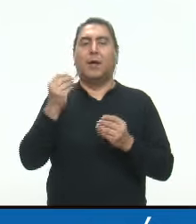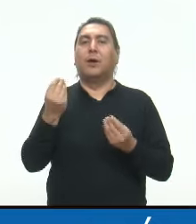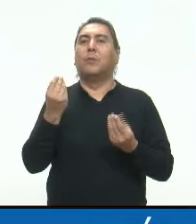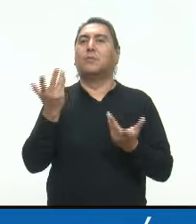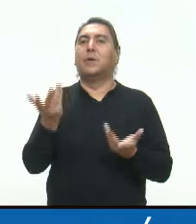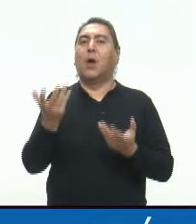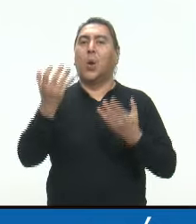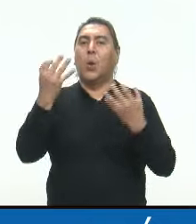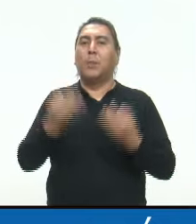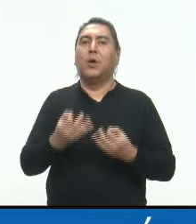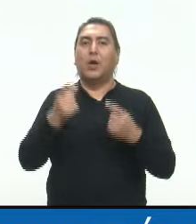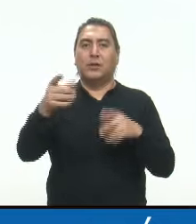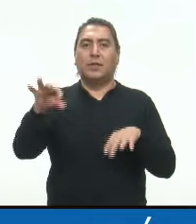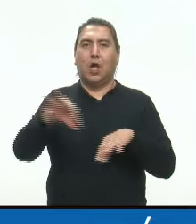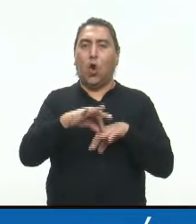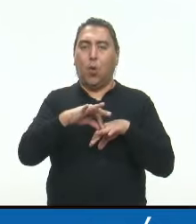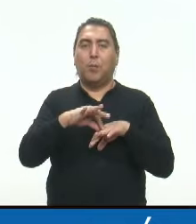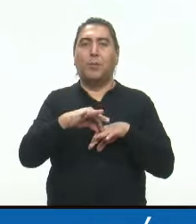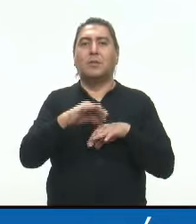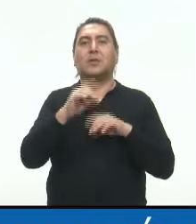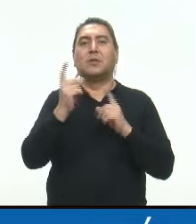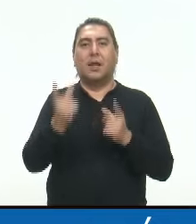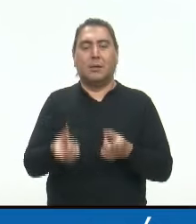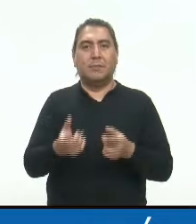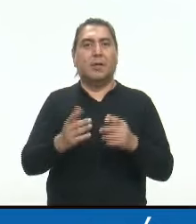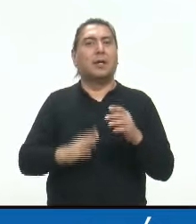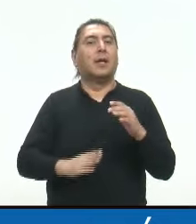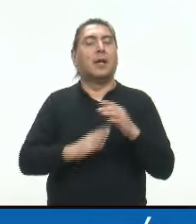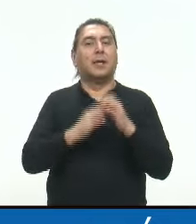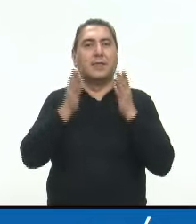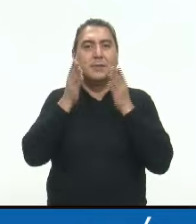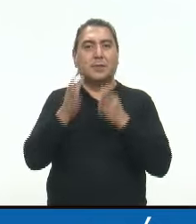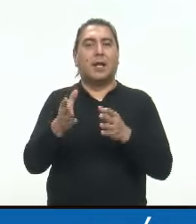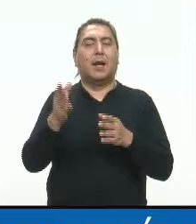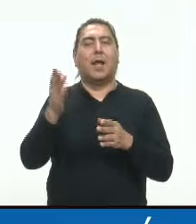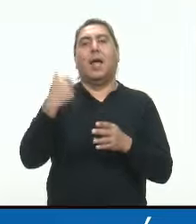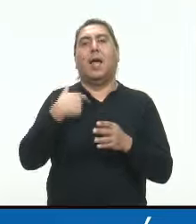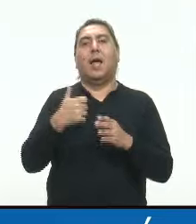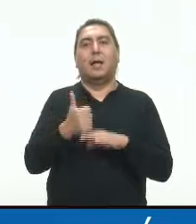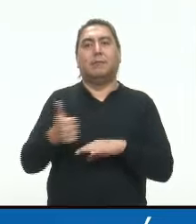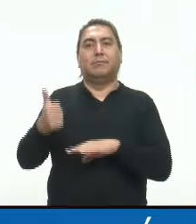de cumplir con este compromiso y jerarquizar al personal militar.